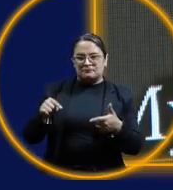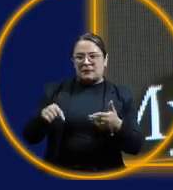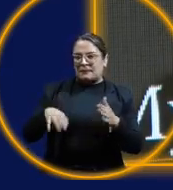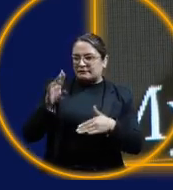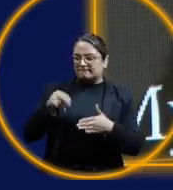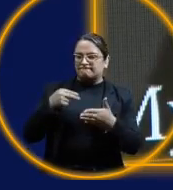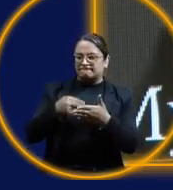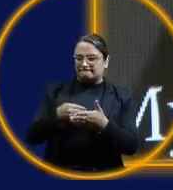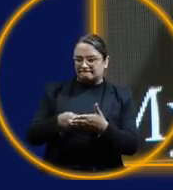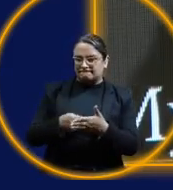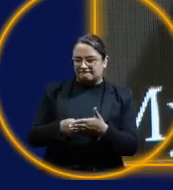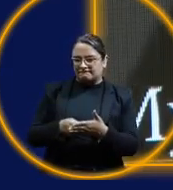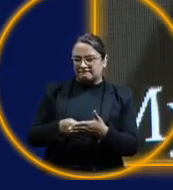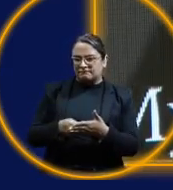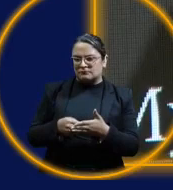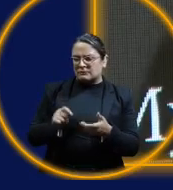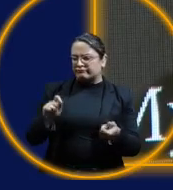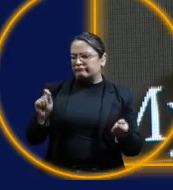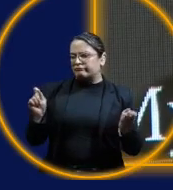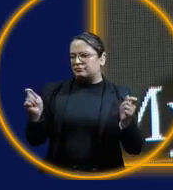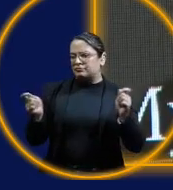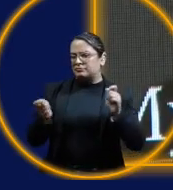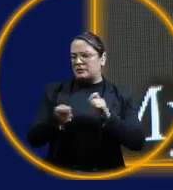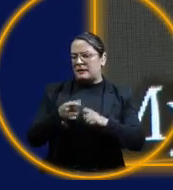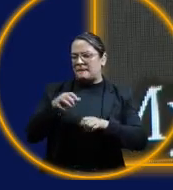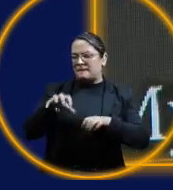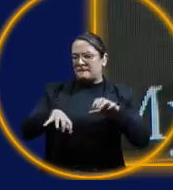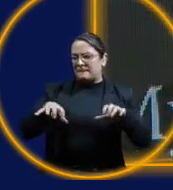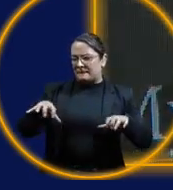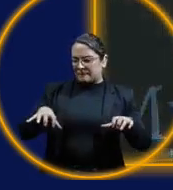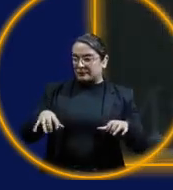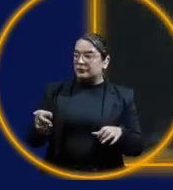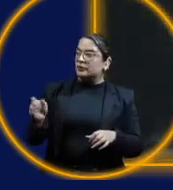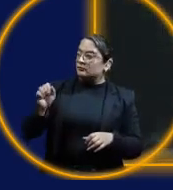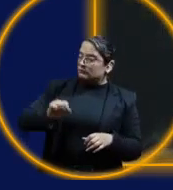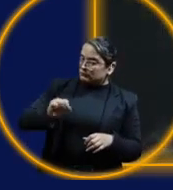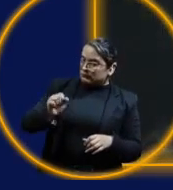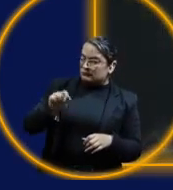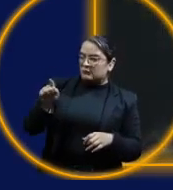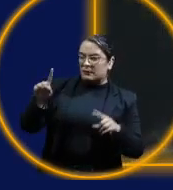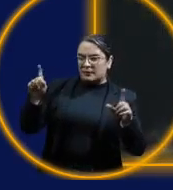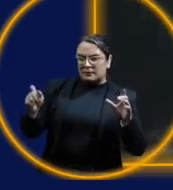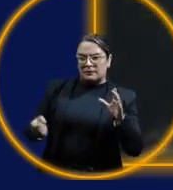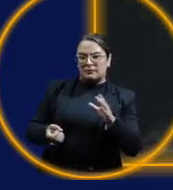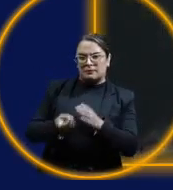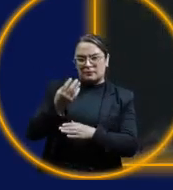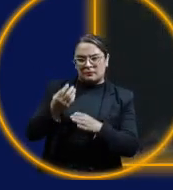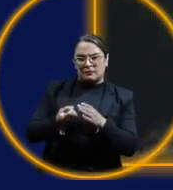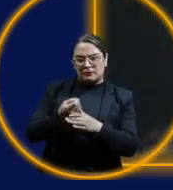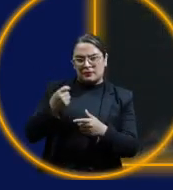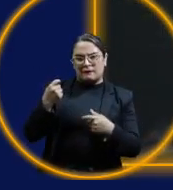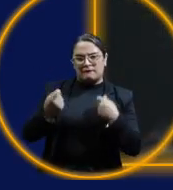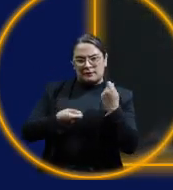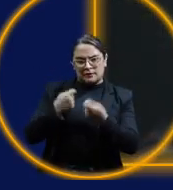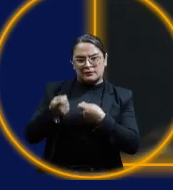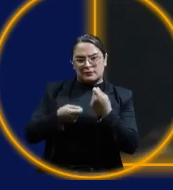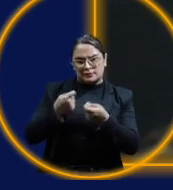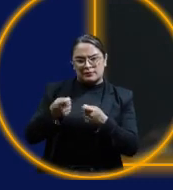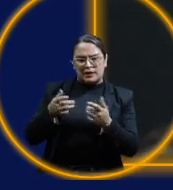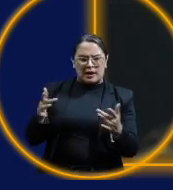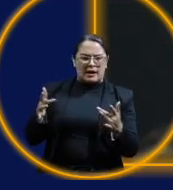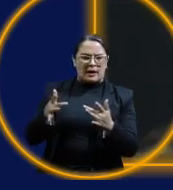fue menos exitoso Sencillamente un cambio de Mercado Sí porque las cifras cayeron en términos de ventas físicas pero tu música estaba más